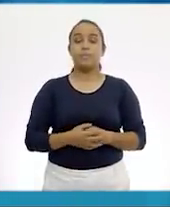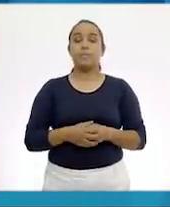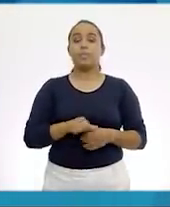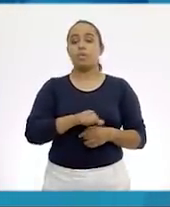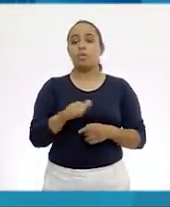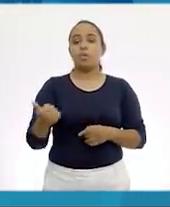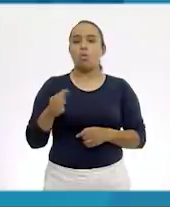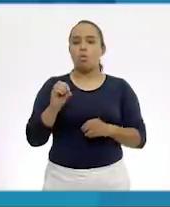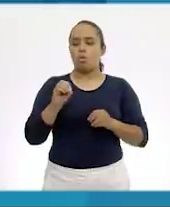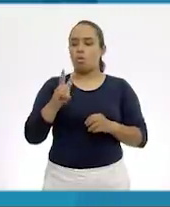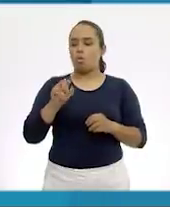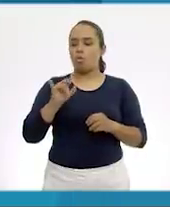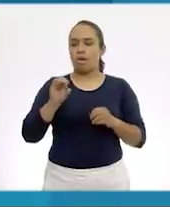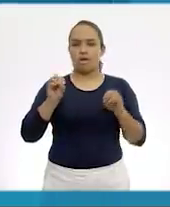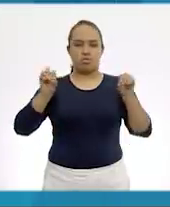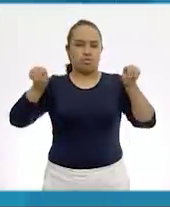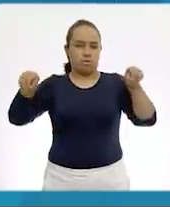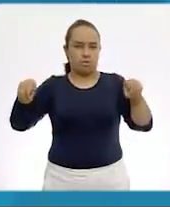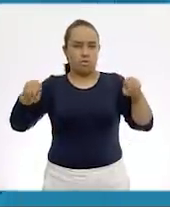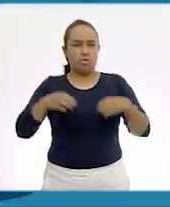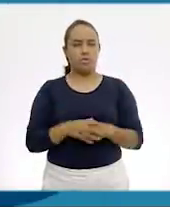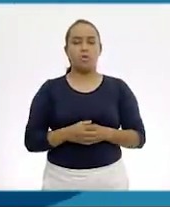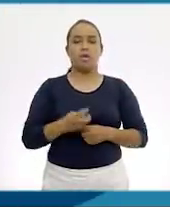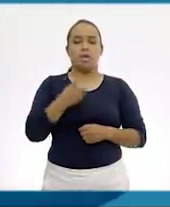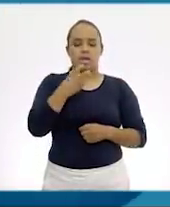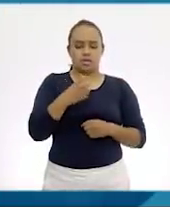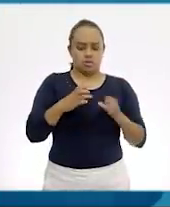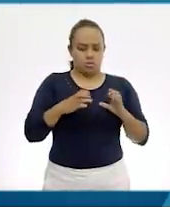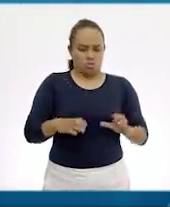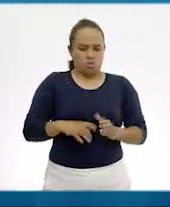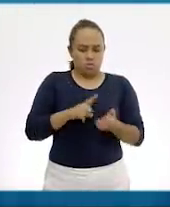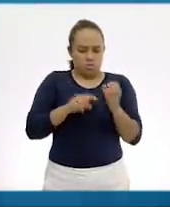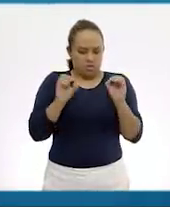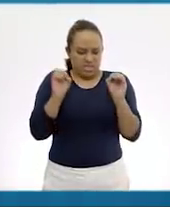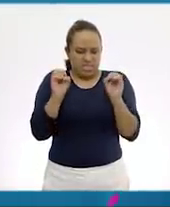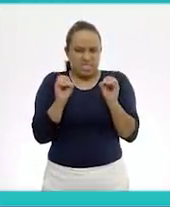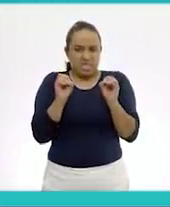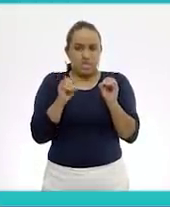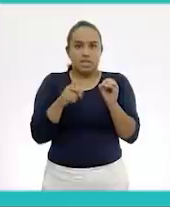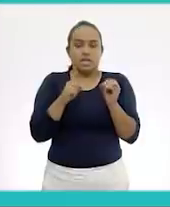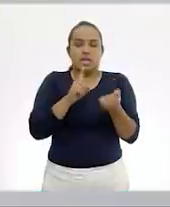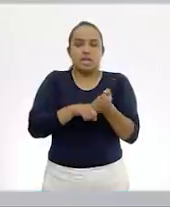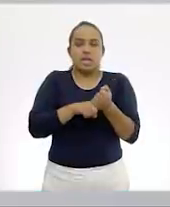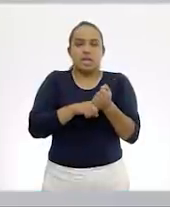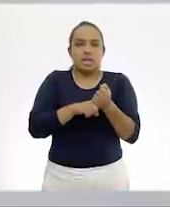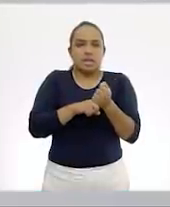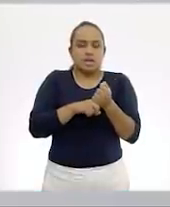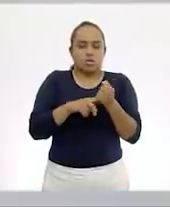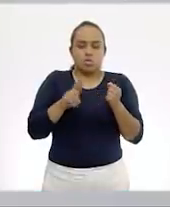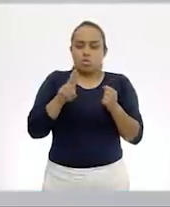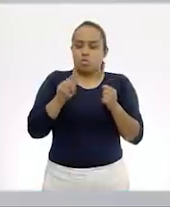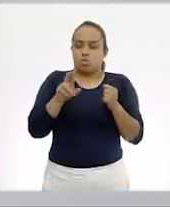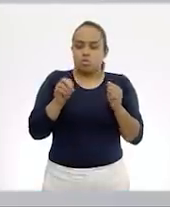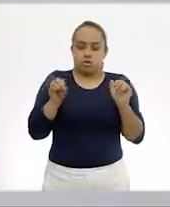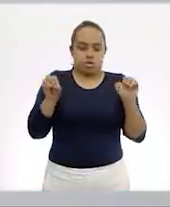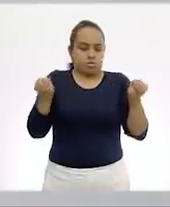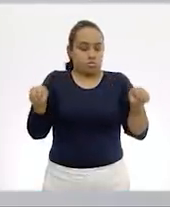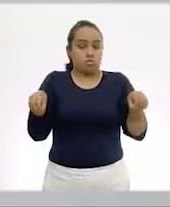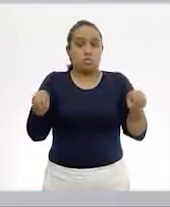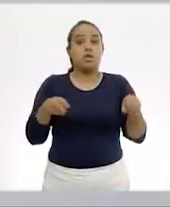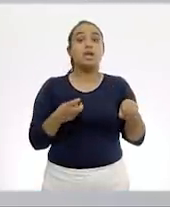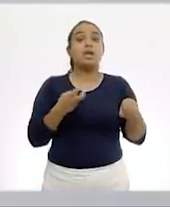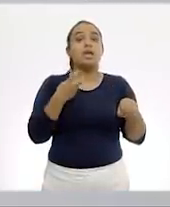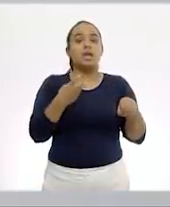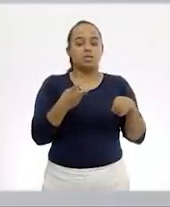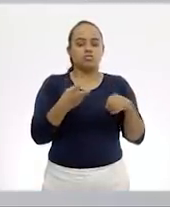con los ovarios. Son dos pequeños órganos que se ubican en la cavidad pélvica en ambos lados del útero, lugar